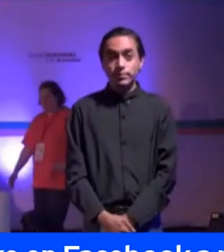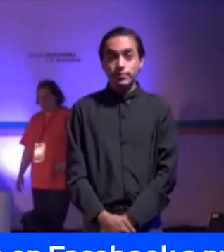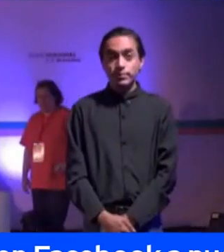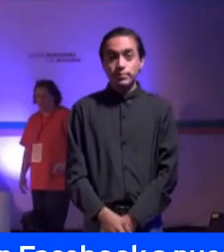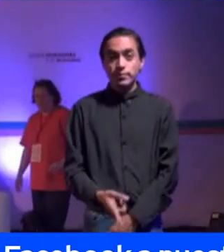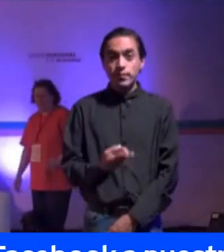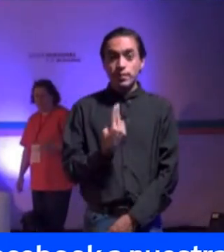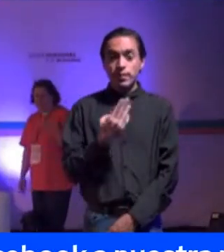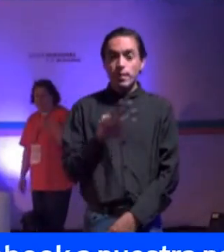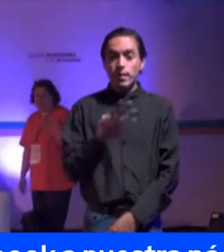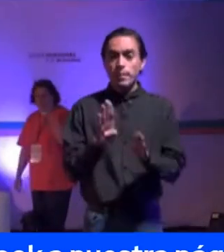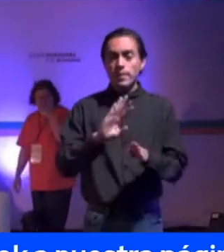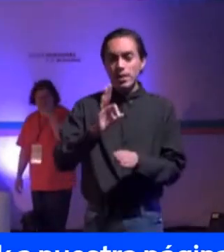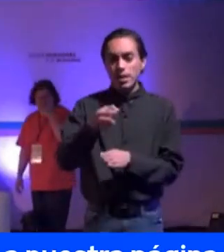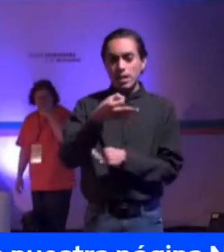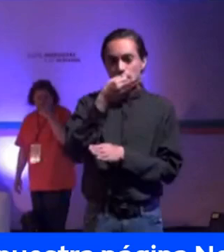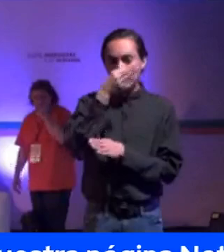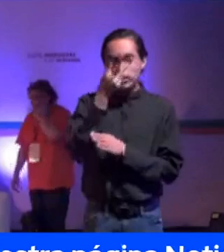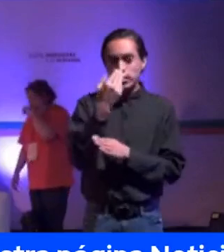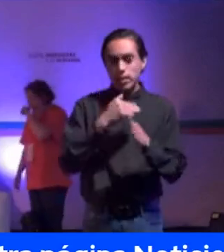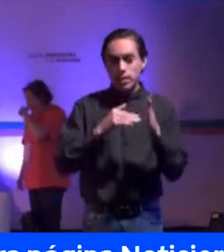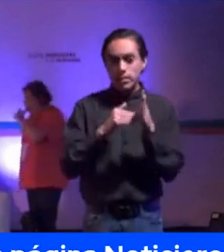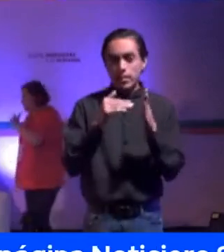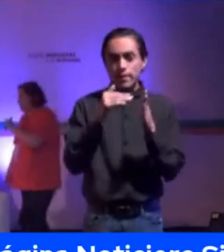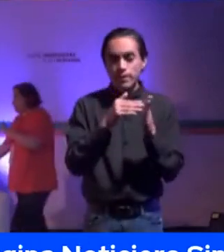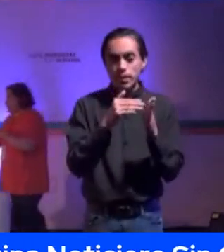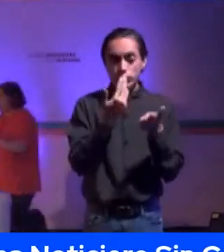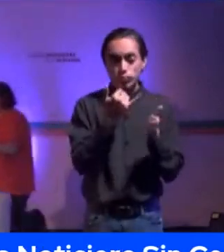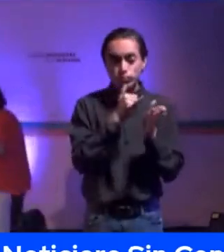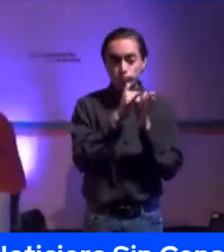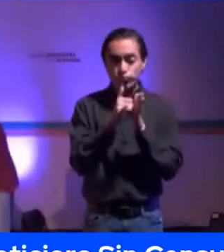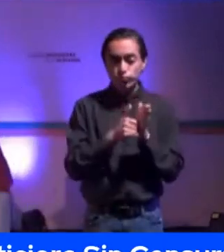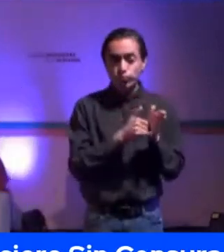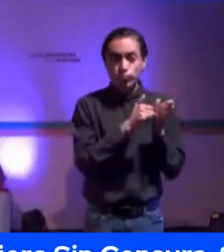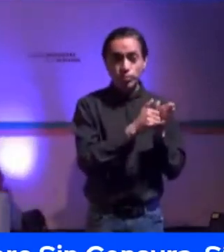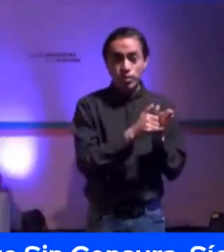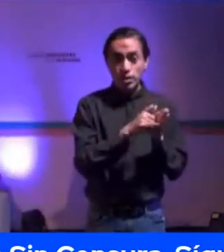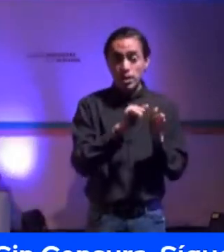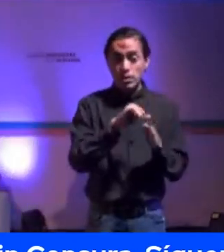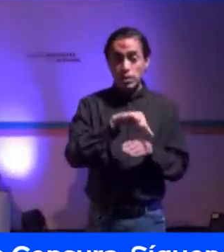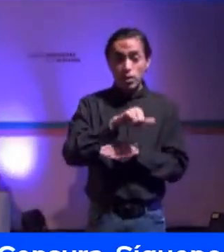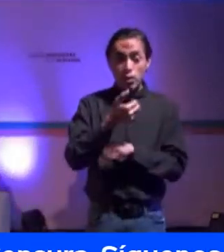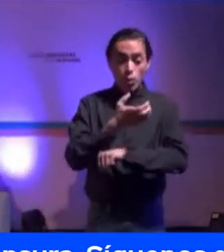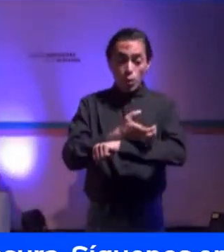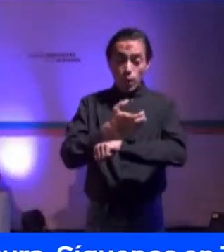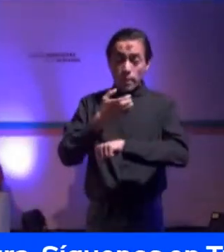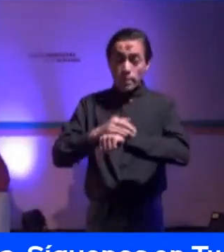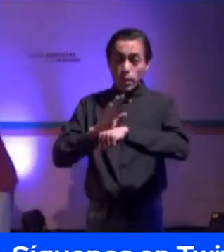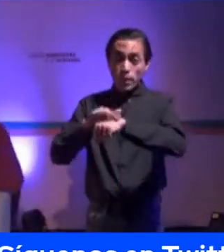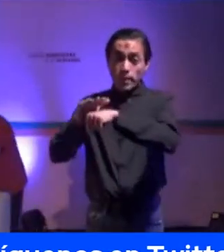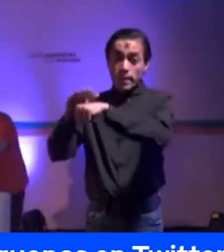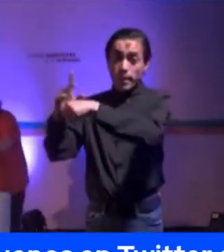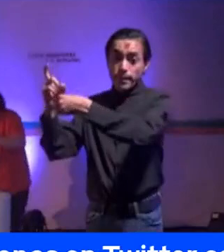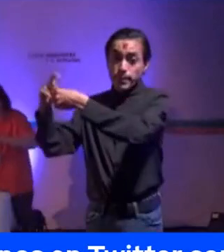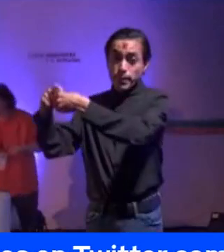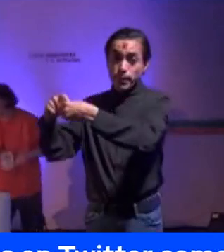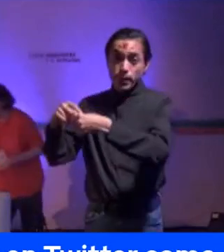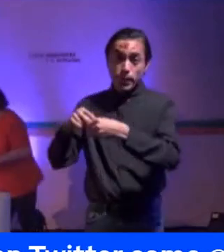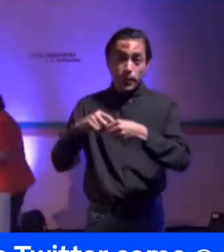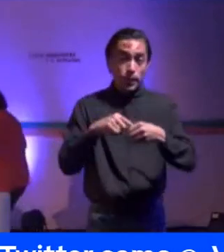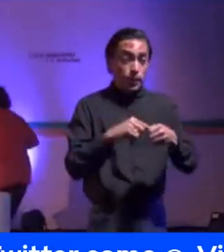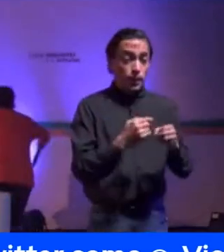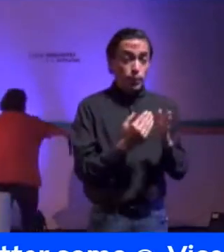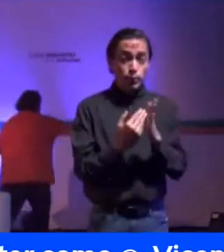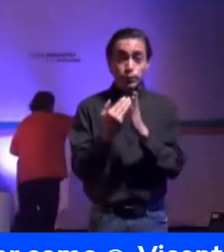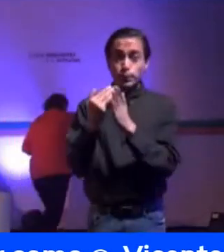somos cerca de 3 millones en los canales, hagamos crecer los de los otros compañeros también. Entre más